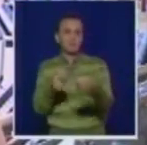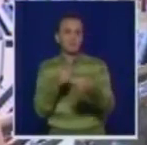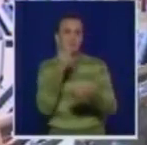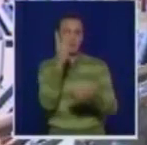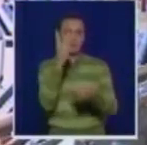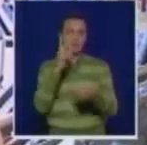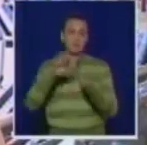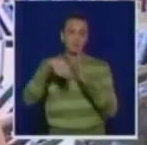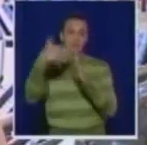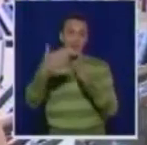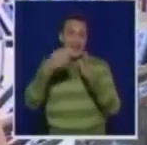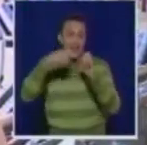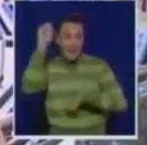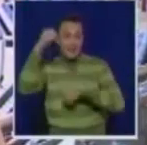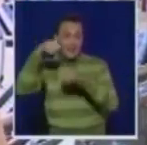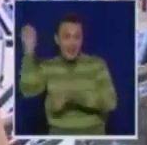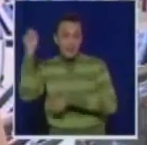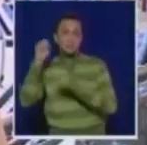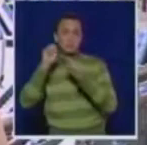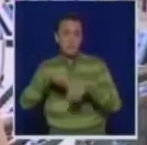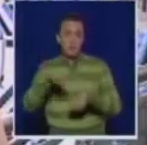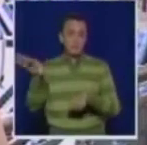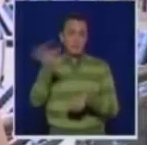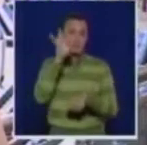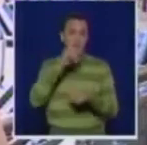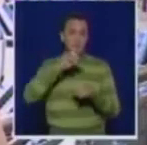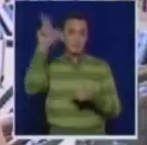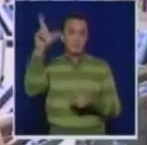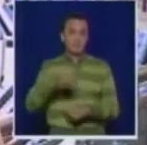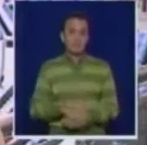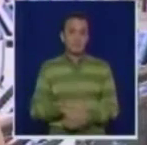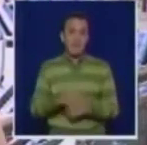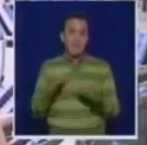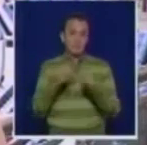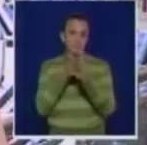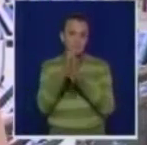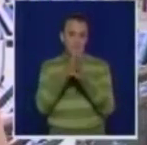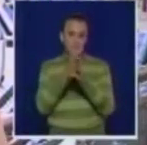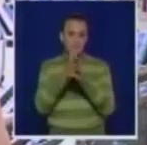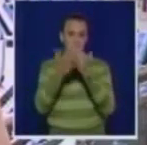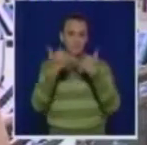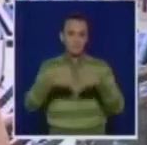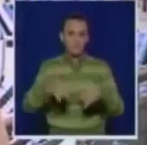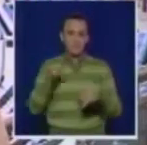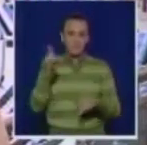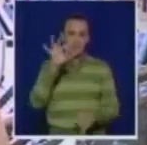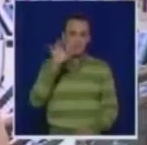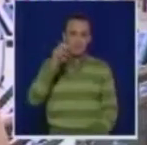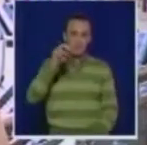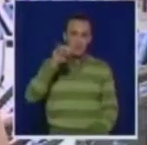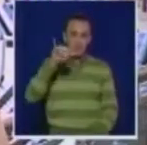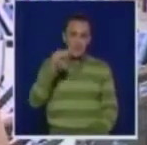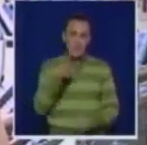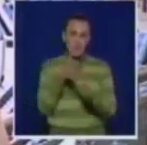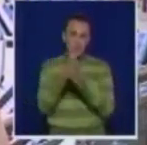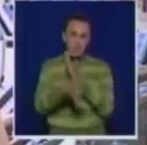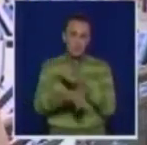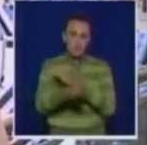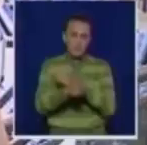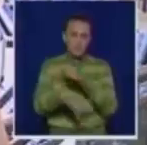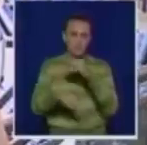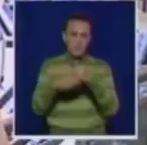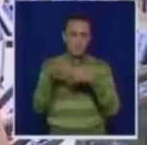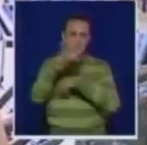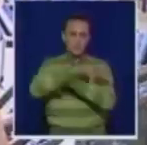podría asumir en solitario el liderato del evento. Hasta aquí toda la información deportiva. Sonia, usted continúa con más noticias, el